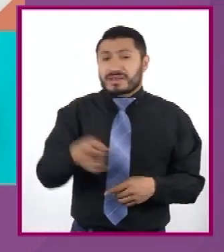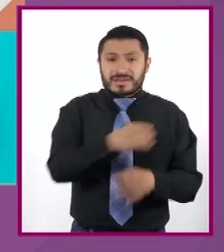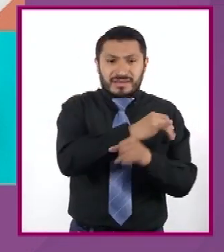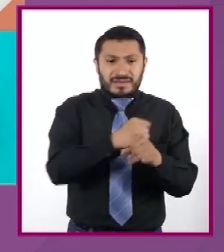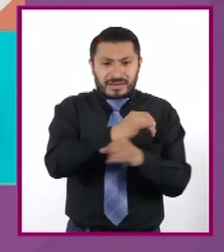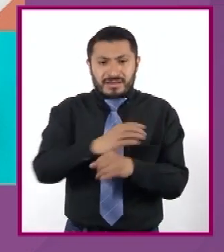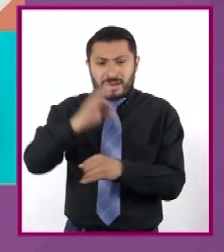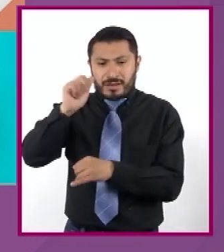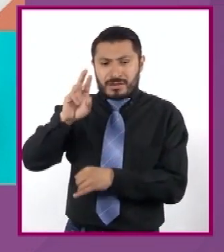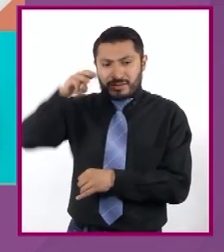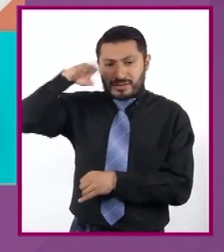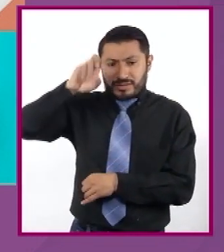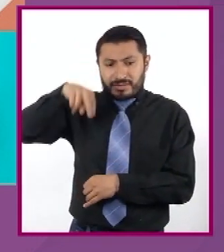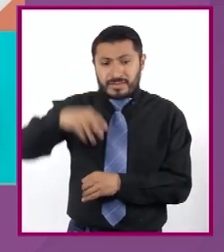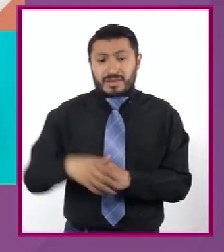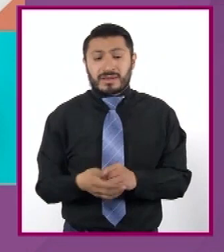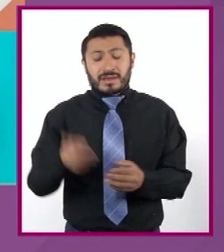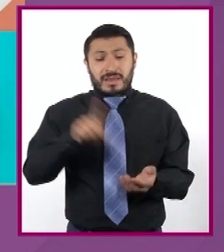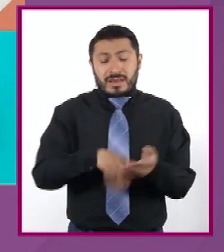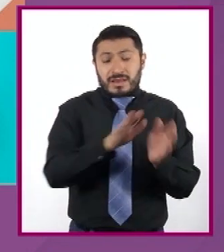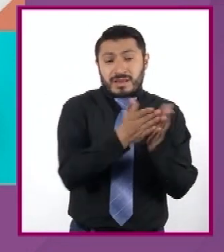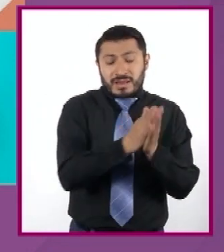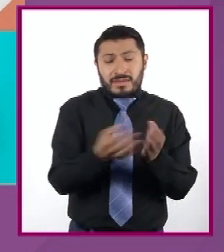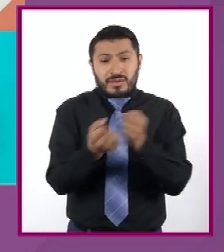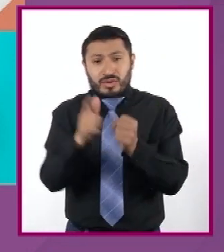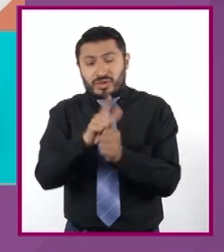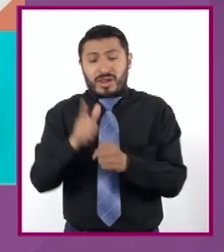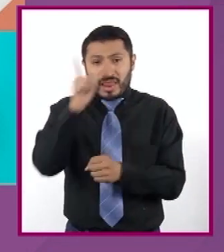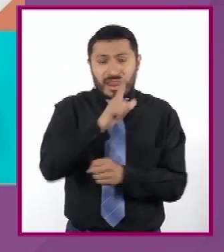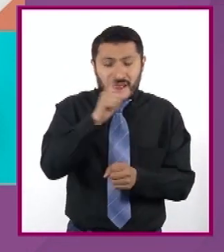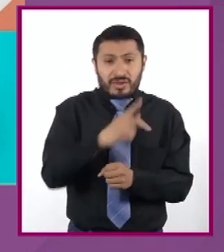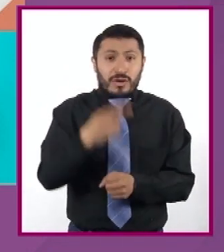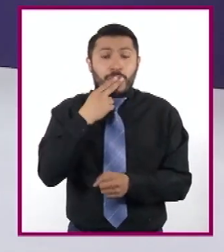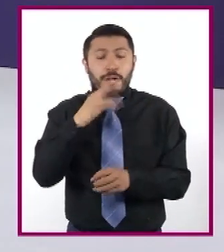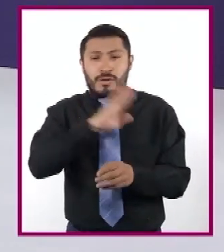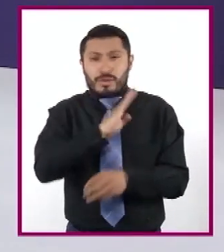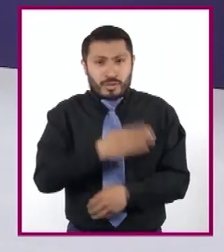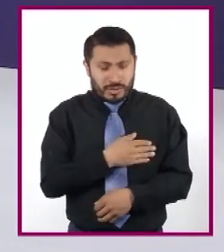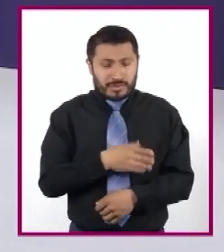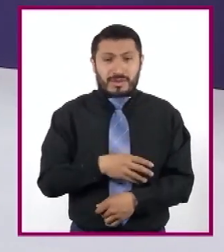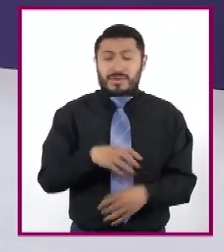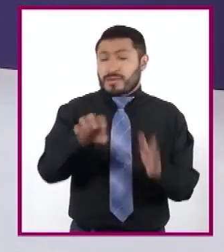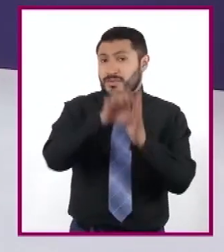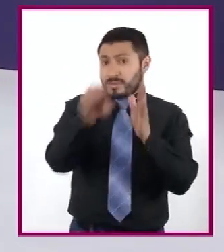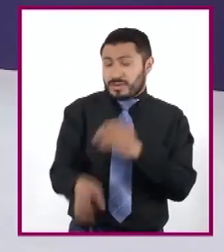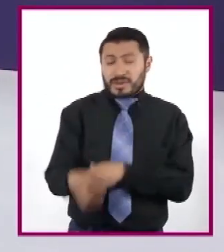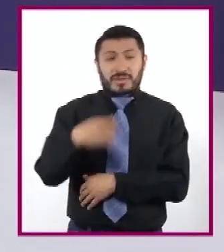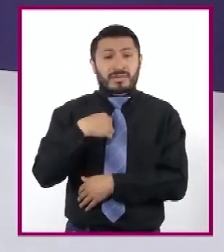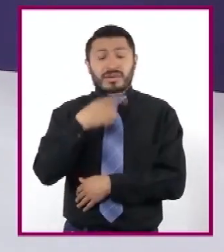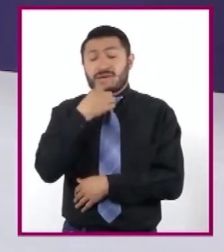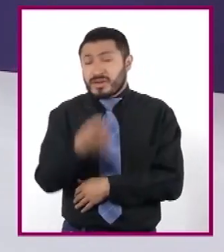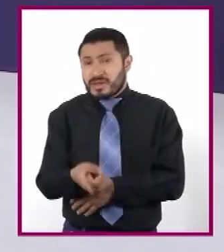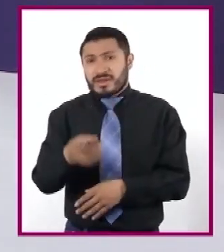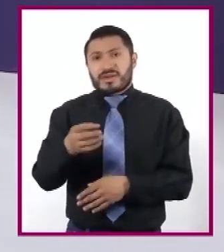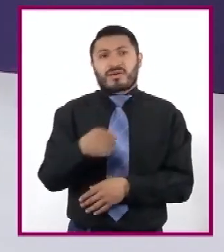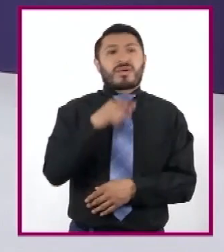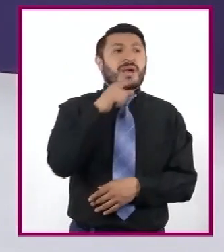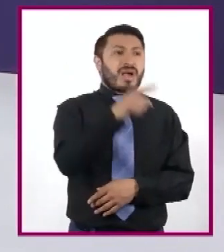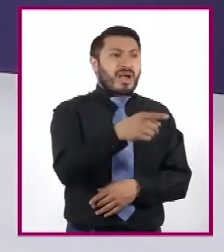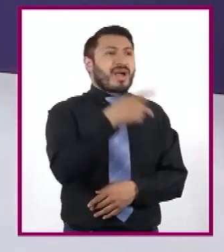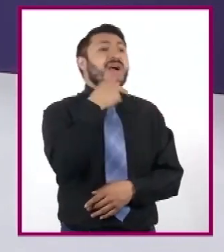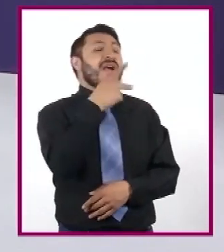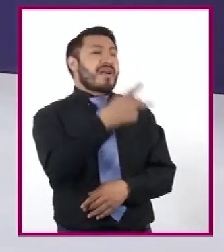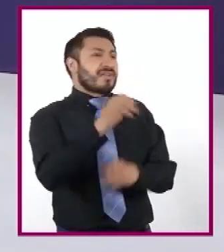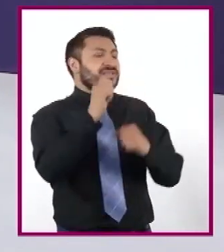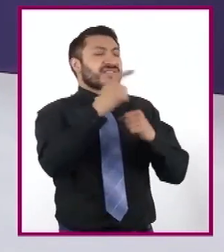Silva Corbalán en su libro Sociolingüística y Pragmática del Español, como cuando asumimos la forma de que alguien hablará o